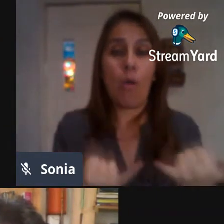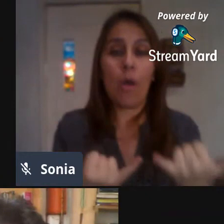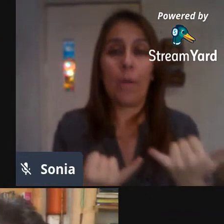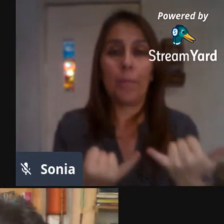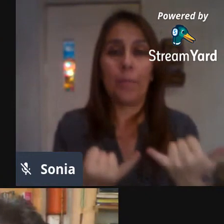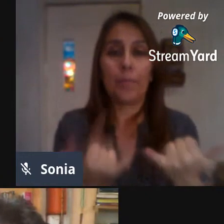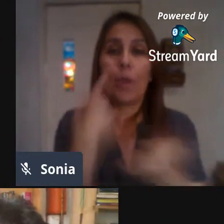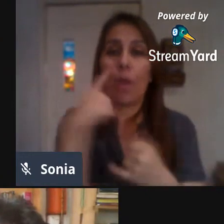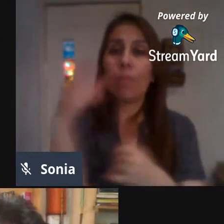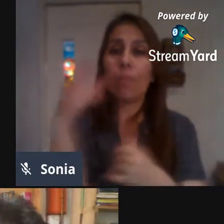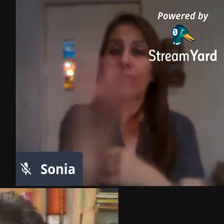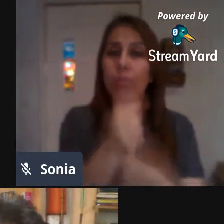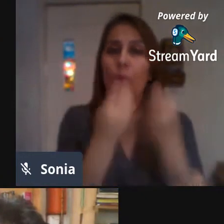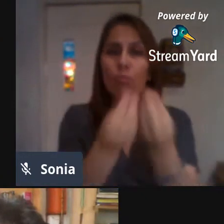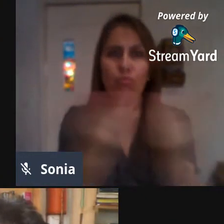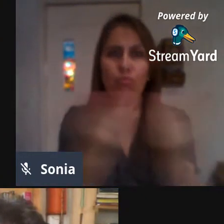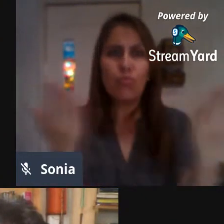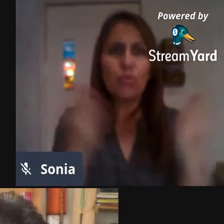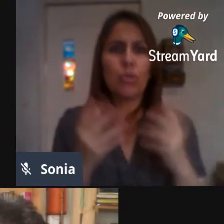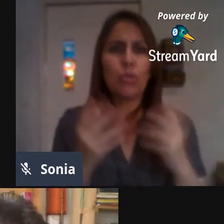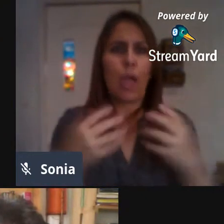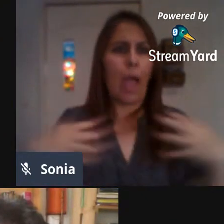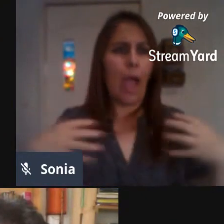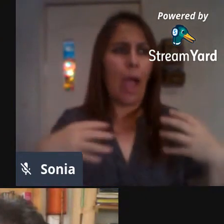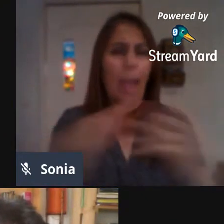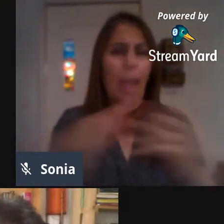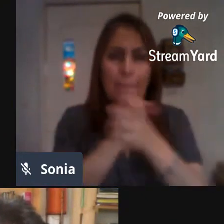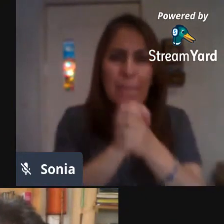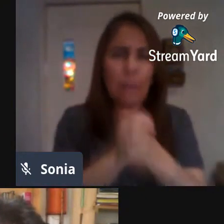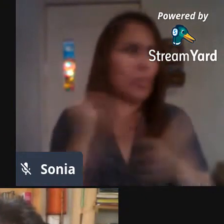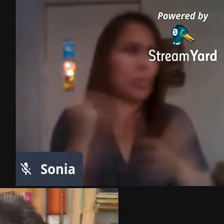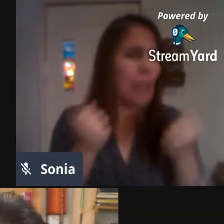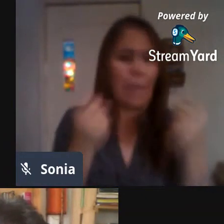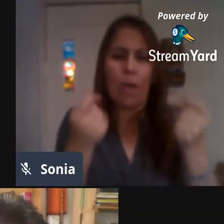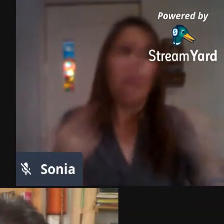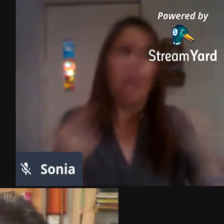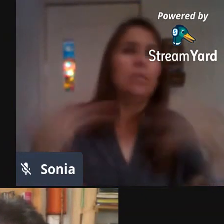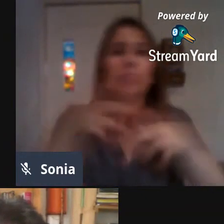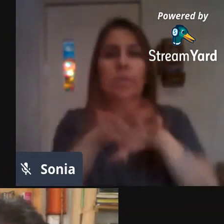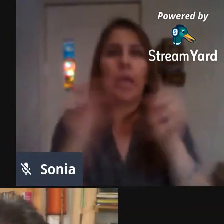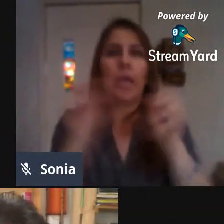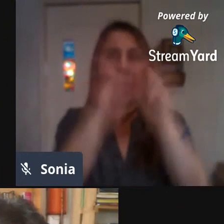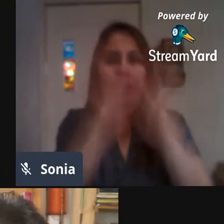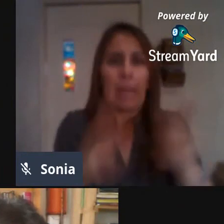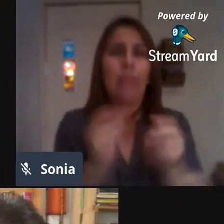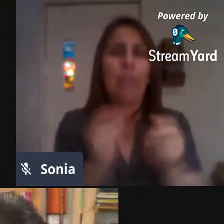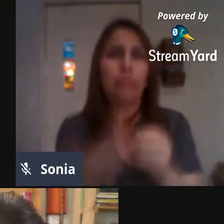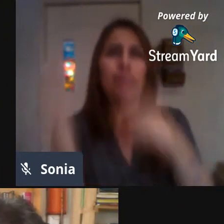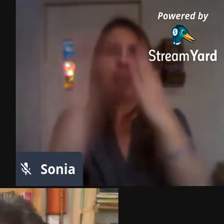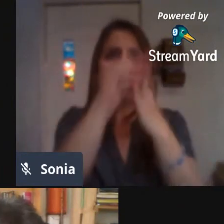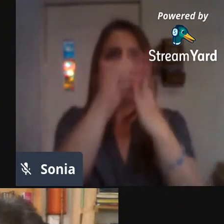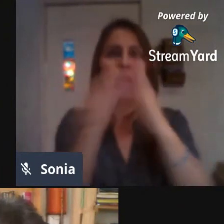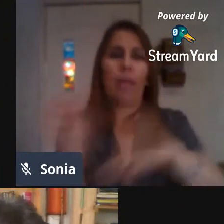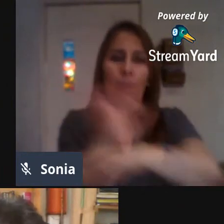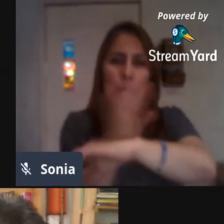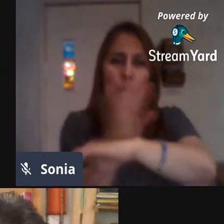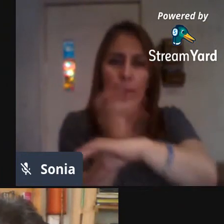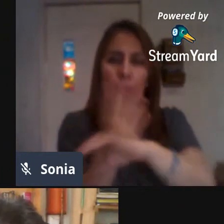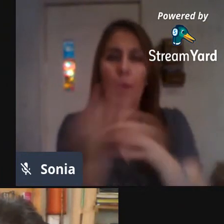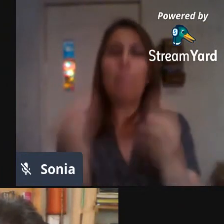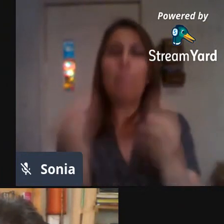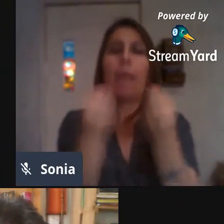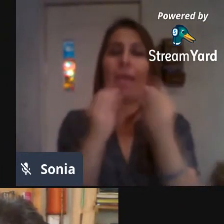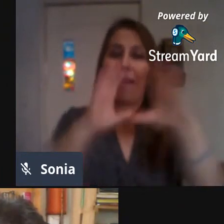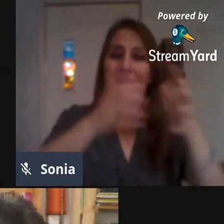corriendo a subir a las plataformas todo su material para poder desarrollar las clases en línea sin embargo